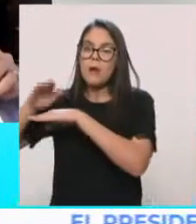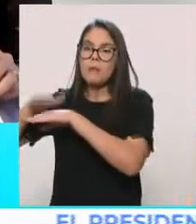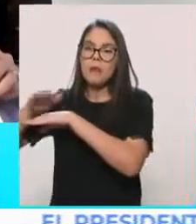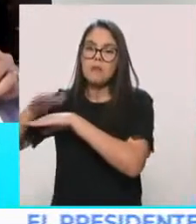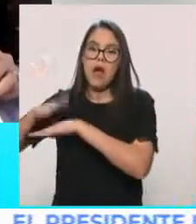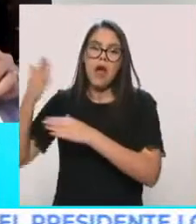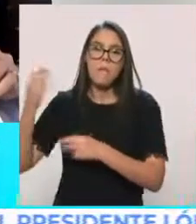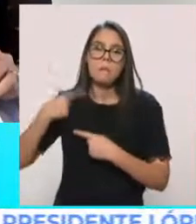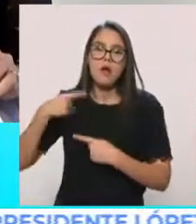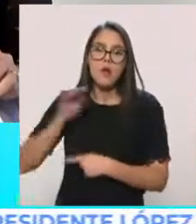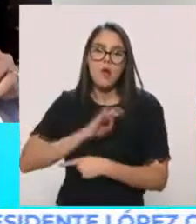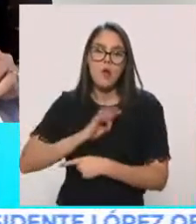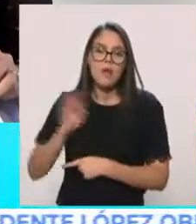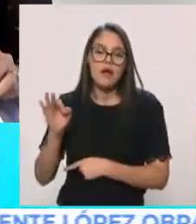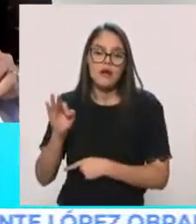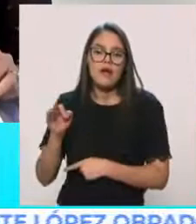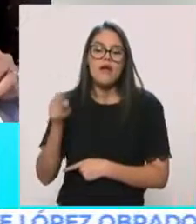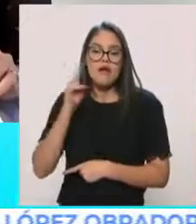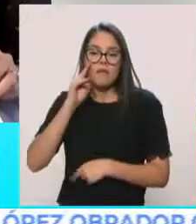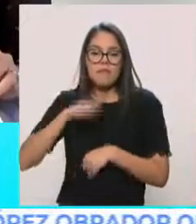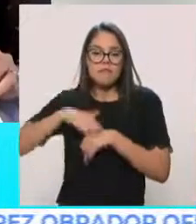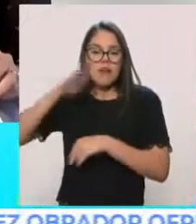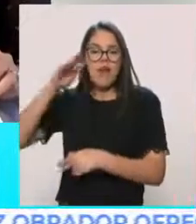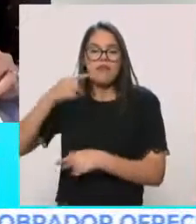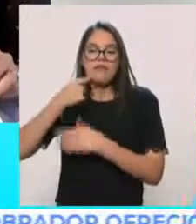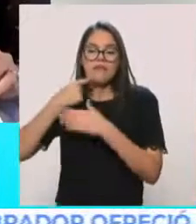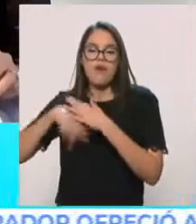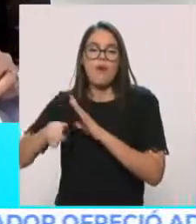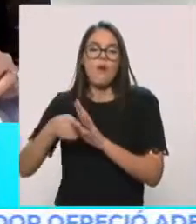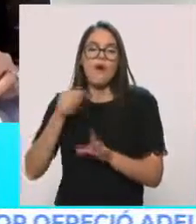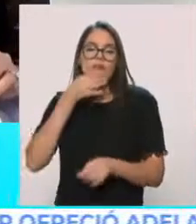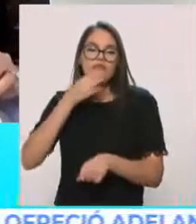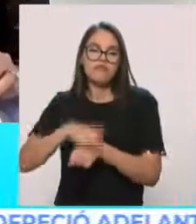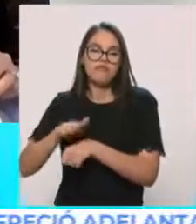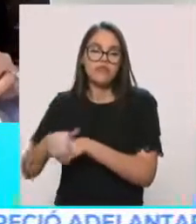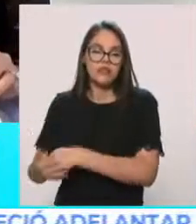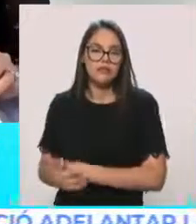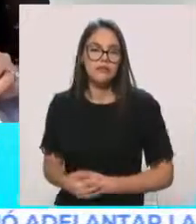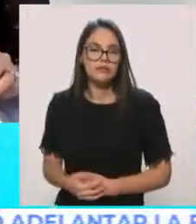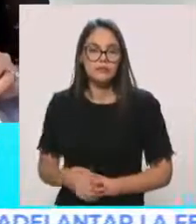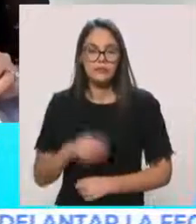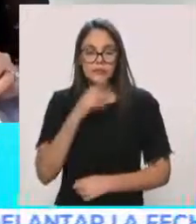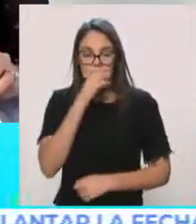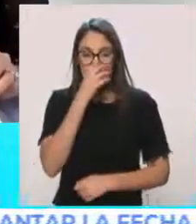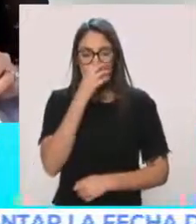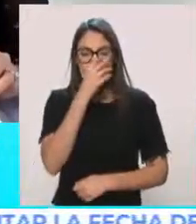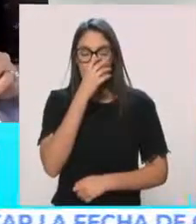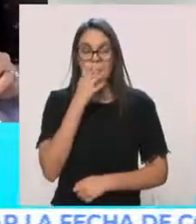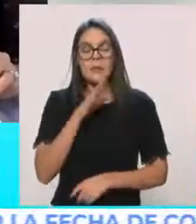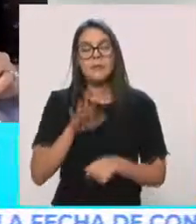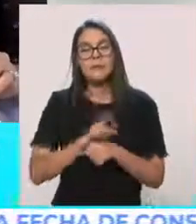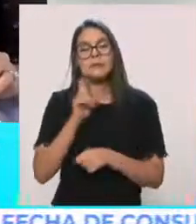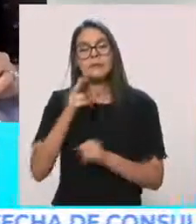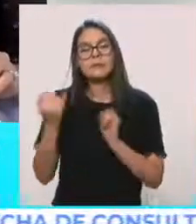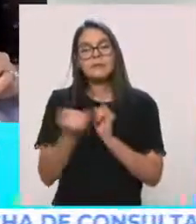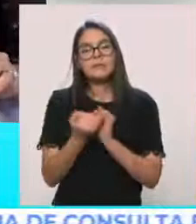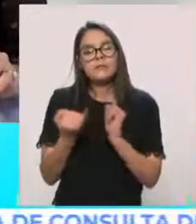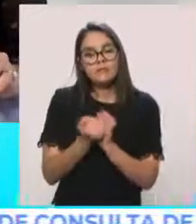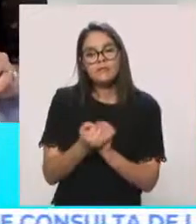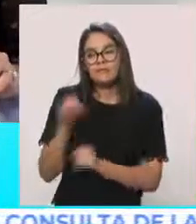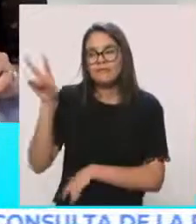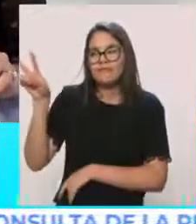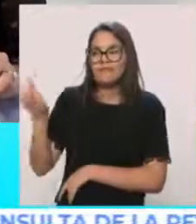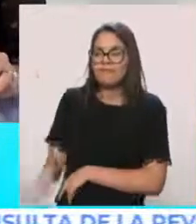correcto. Puede ser que la formalización de la denuncia haya sido imparcialmente inhibida. No digo que haya sido, pero existe